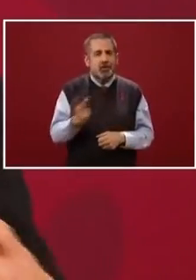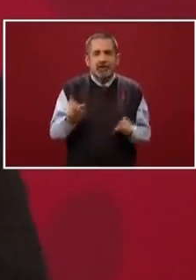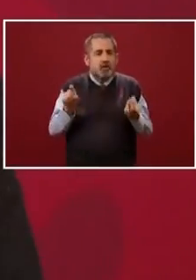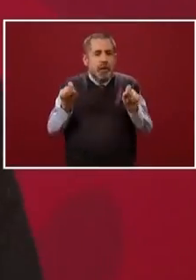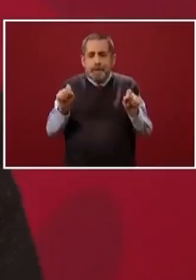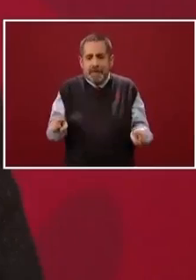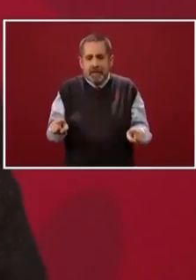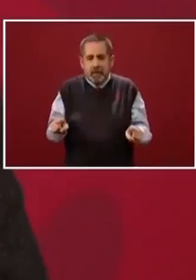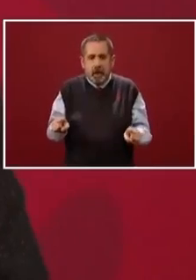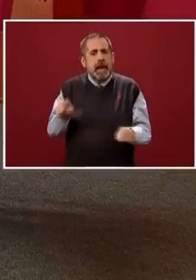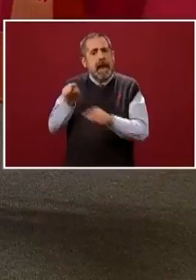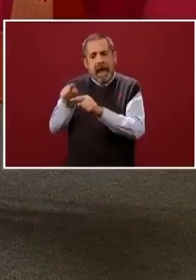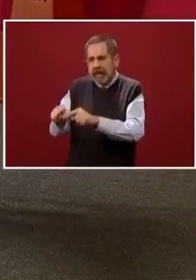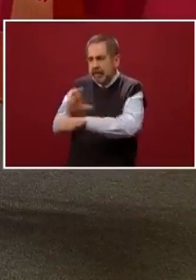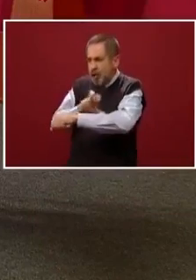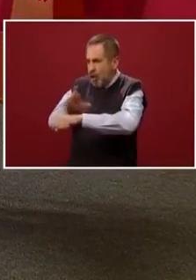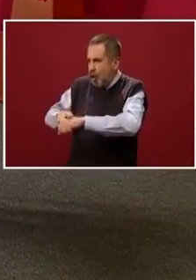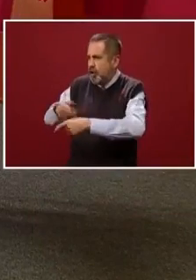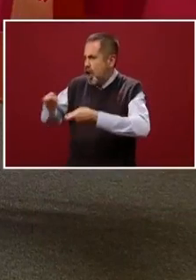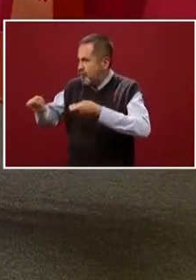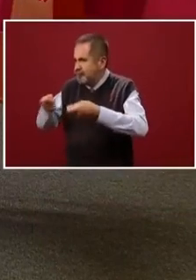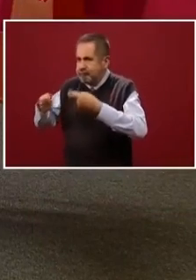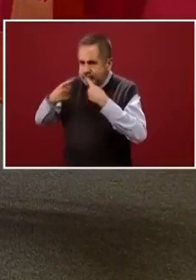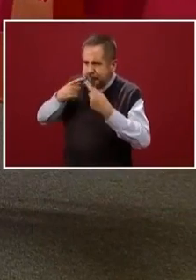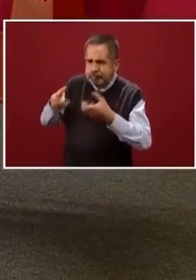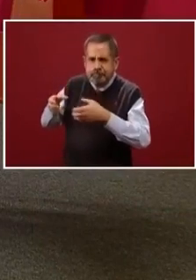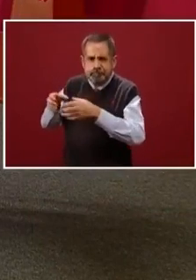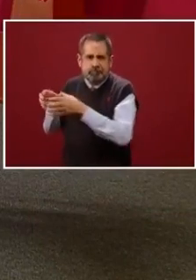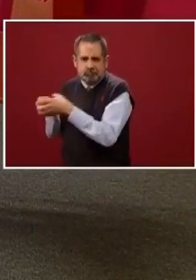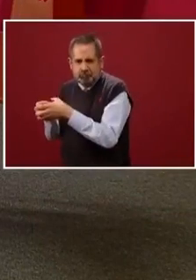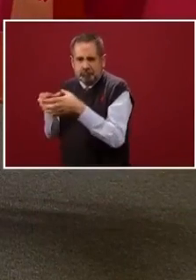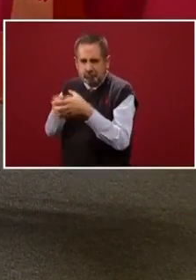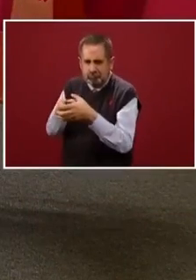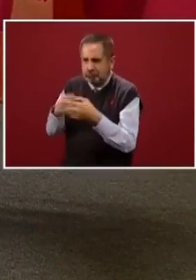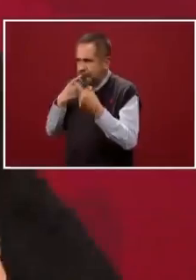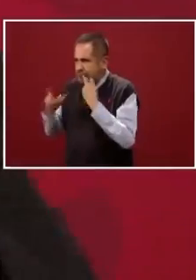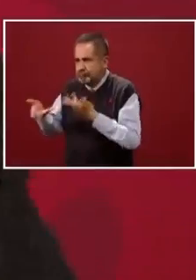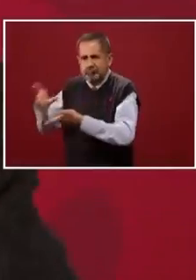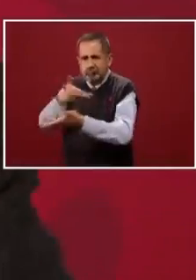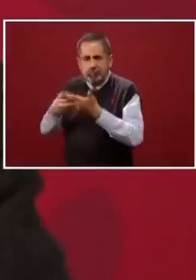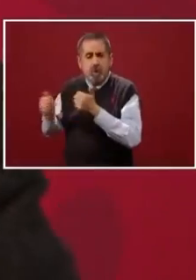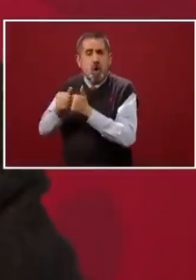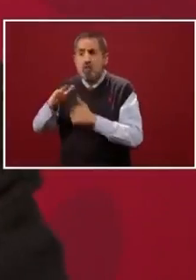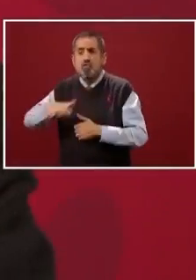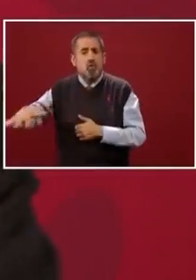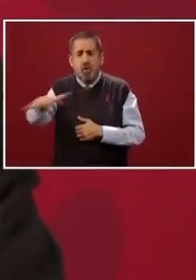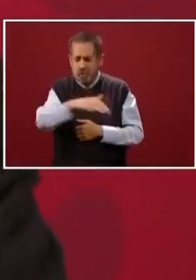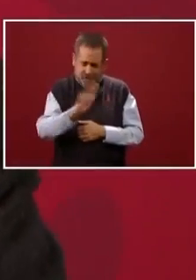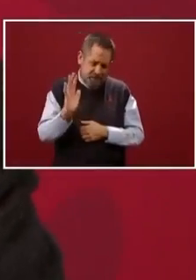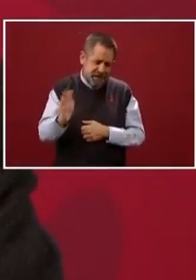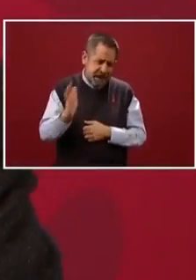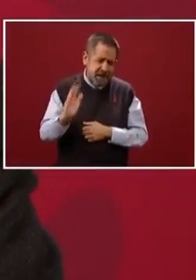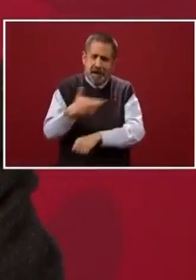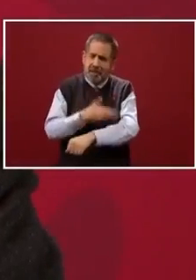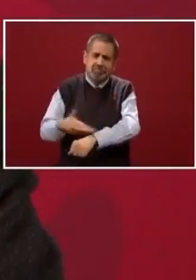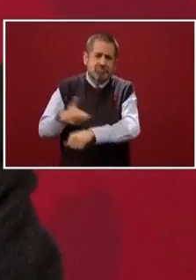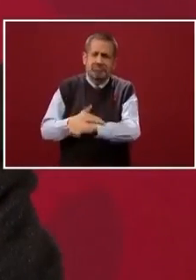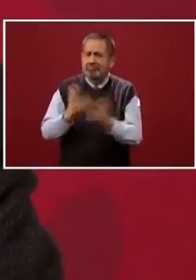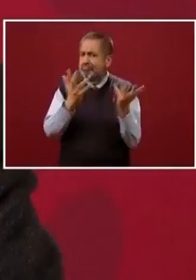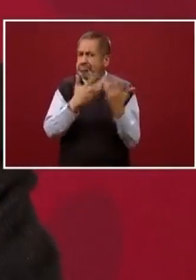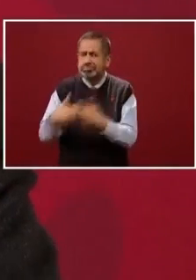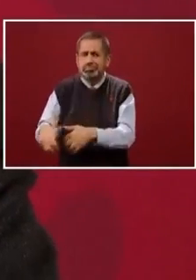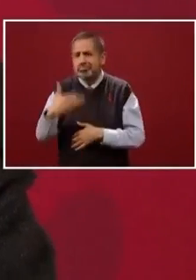de todo el gobierno para poder coordinarnos con toda la sociedad. Y eso lo hemos logrado de una manera muy armónica